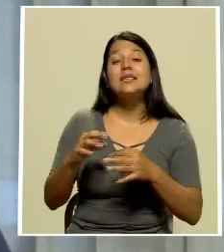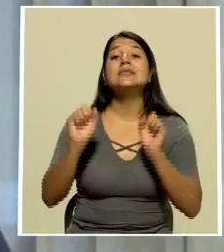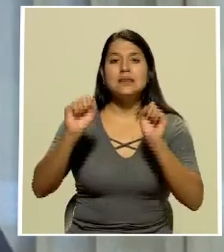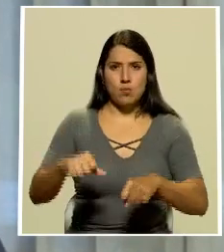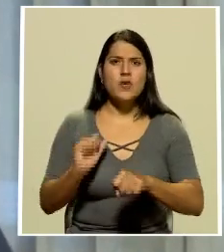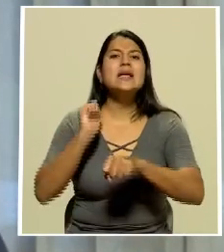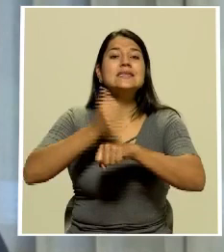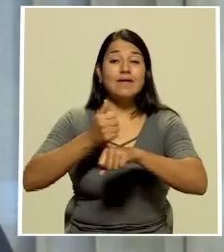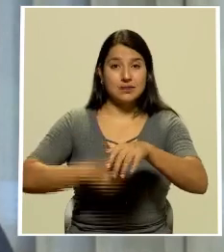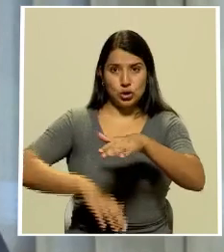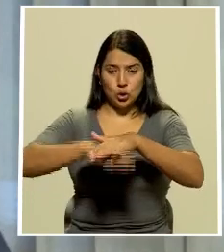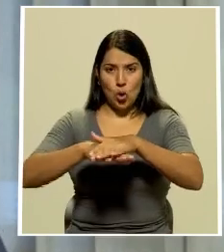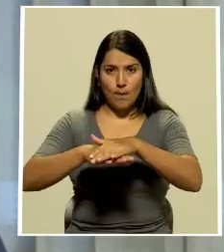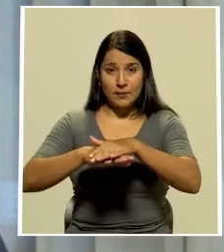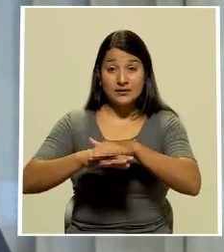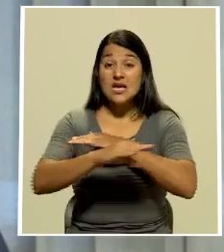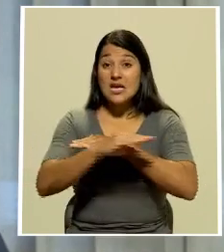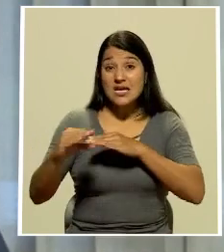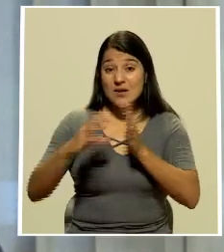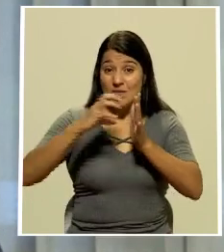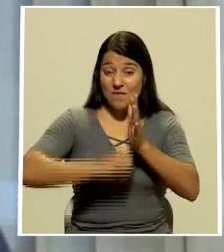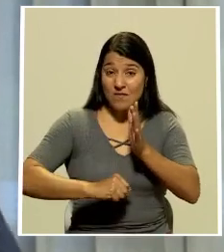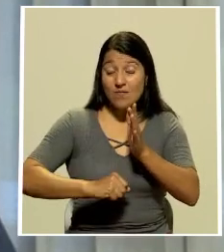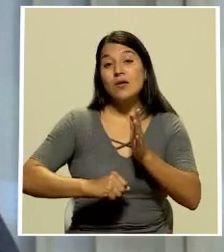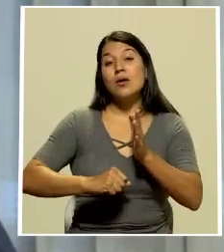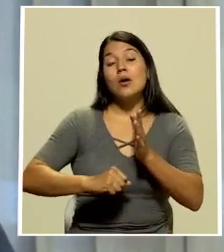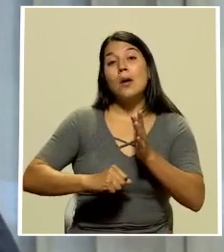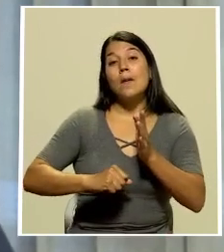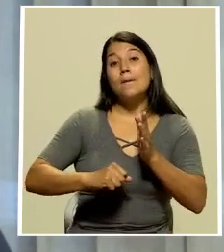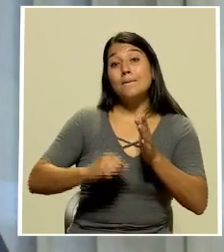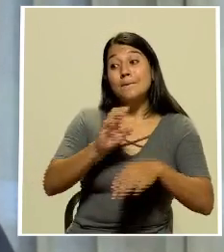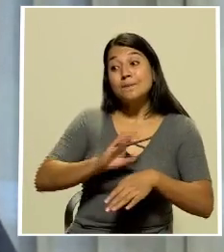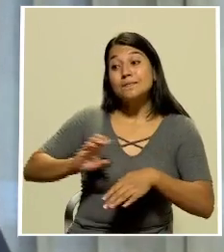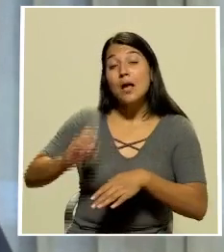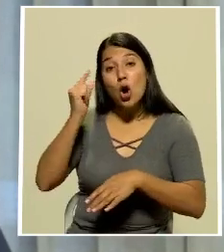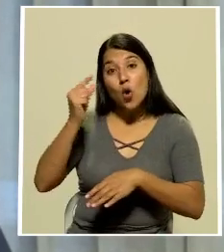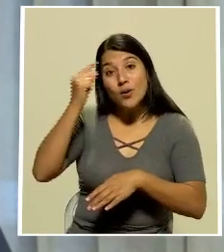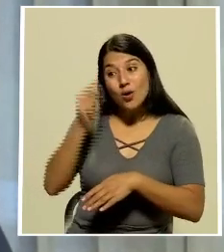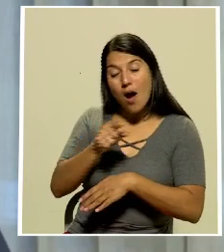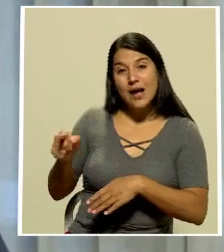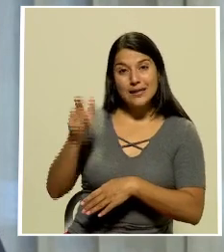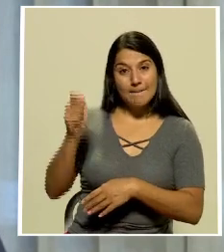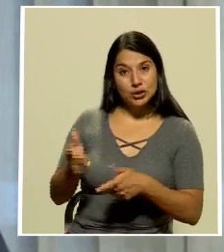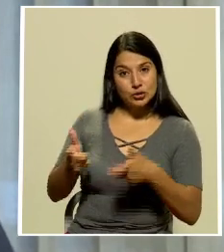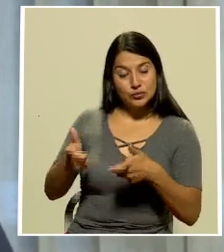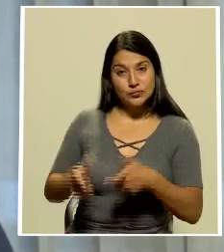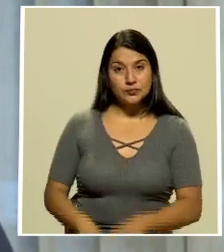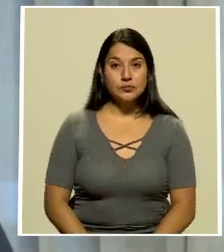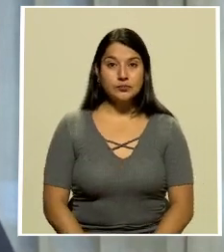poner estos topes y estos recortes vía contribución a estas pensiones.